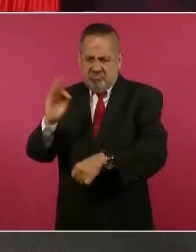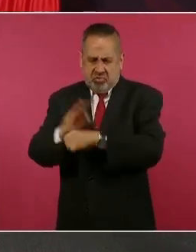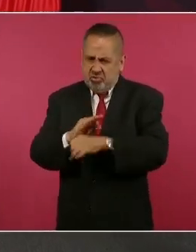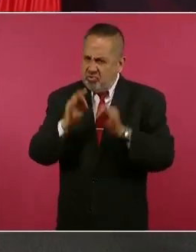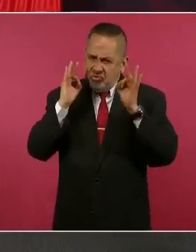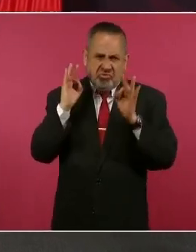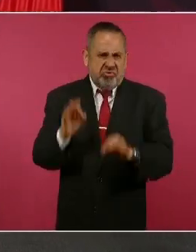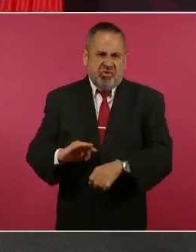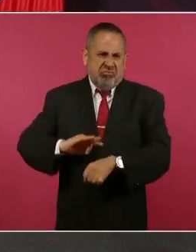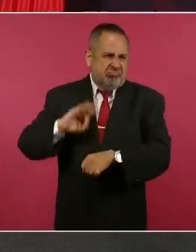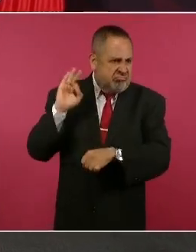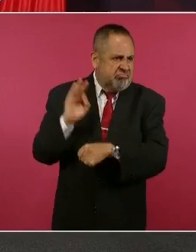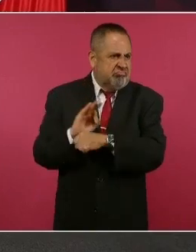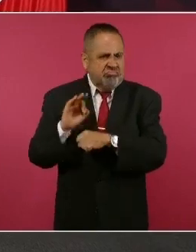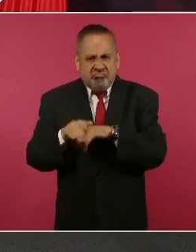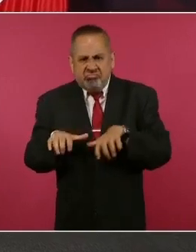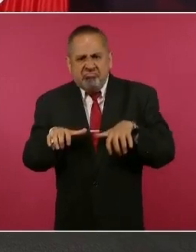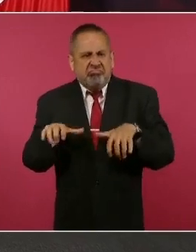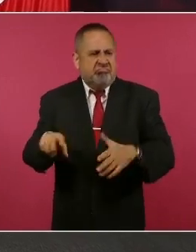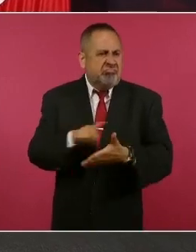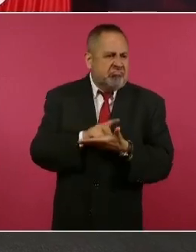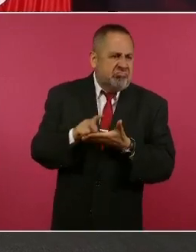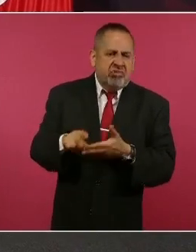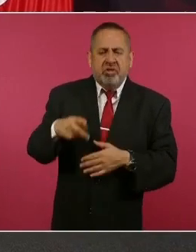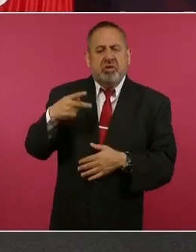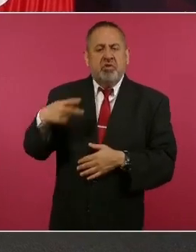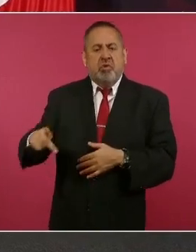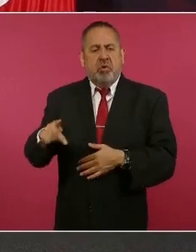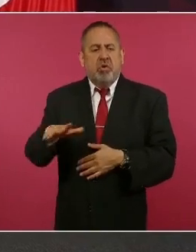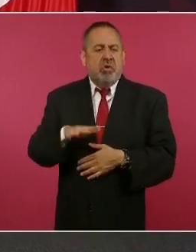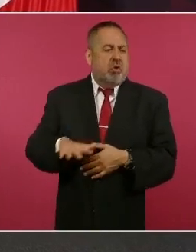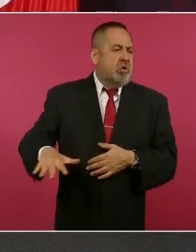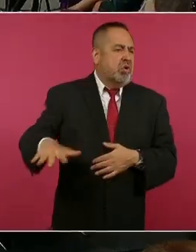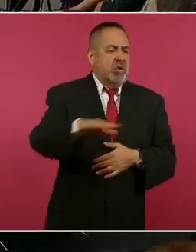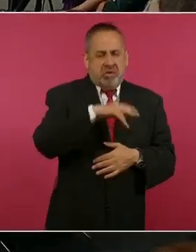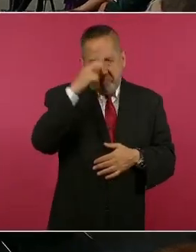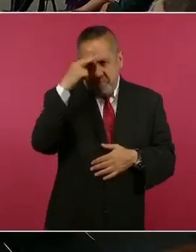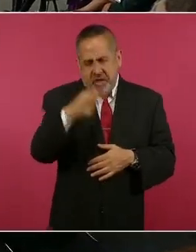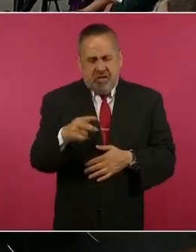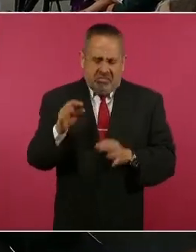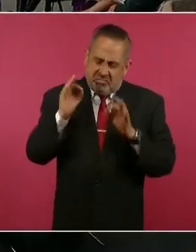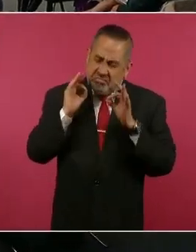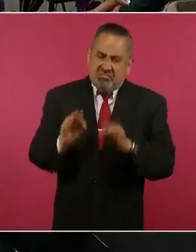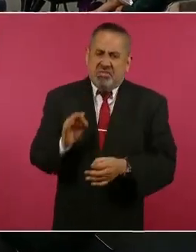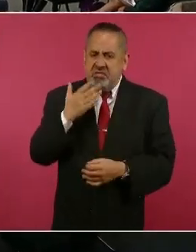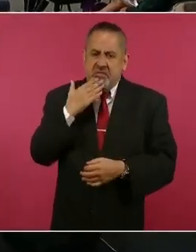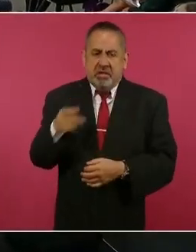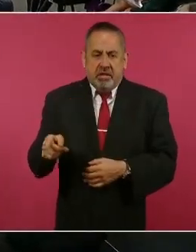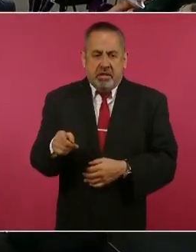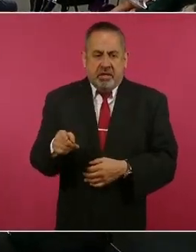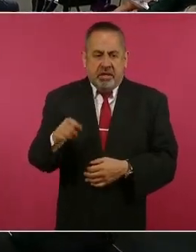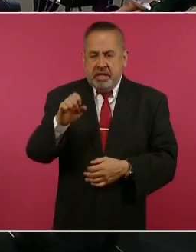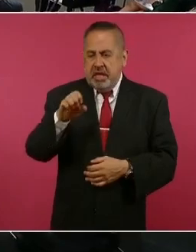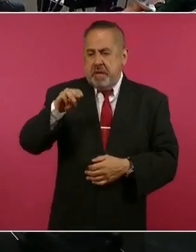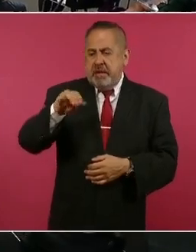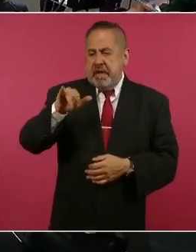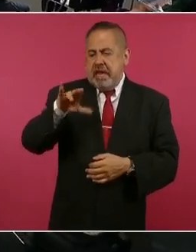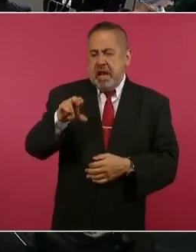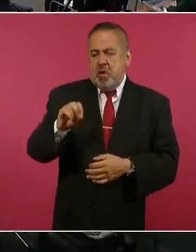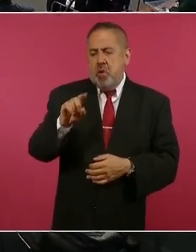auténtico de los derechos de nuestro pueblo. Es un